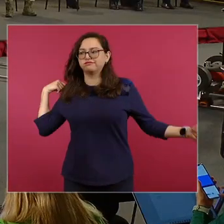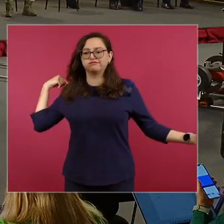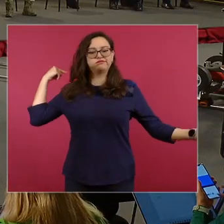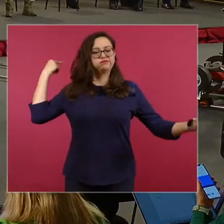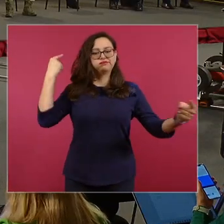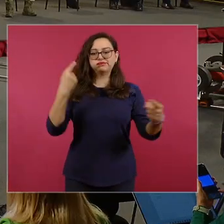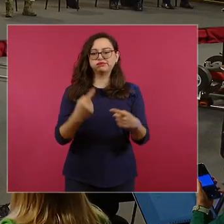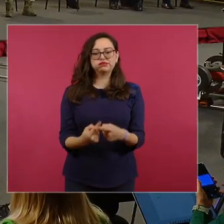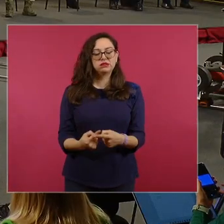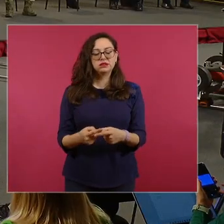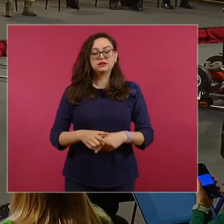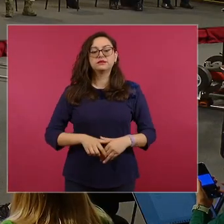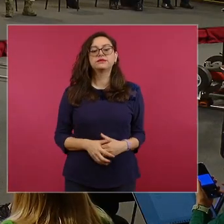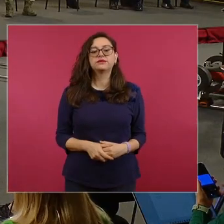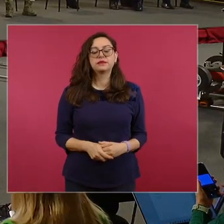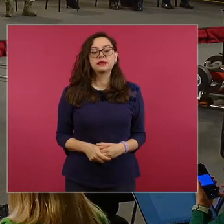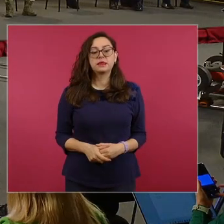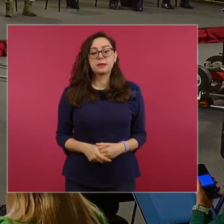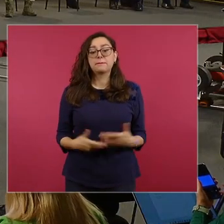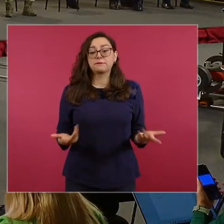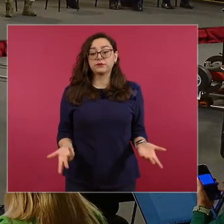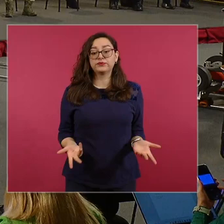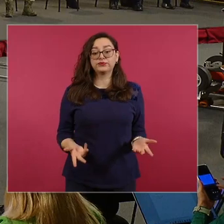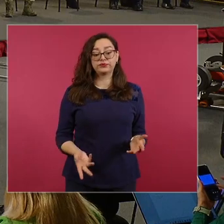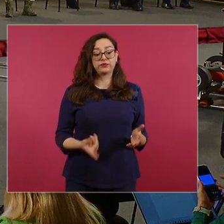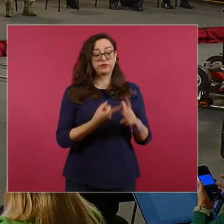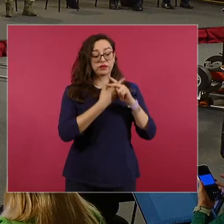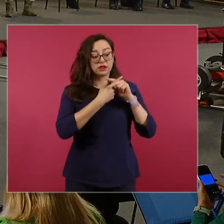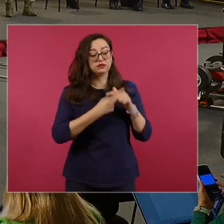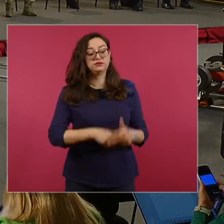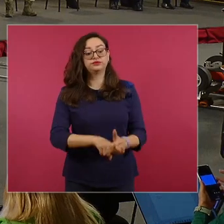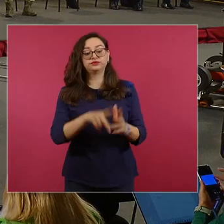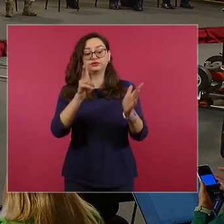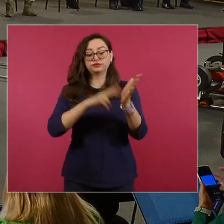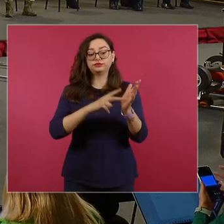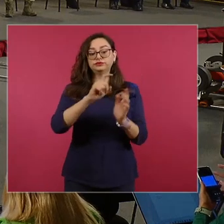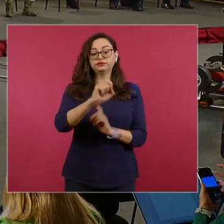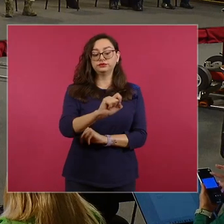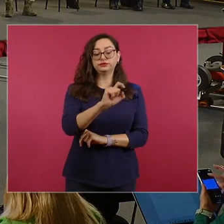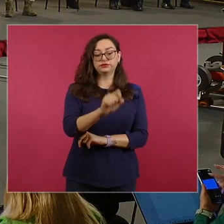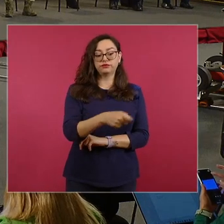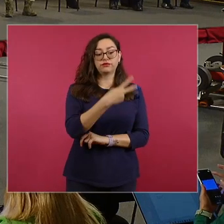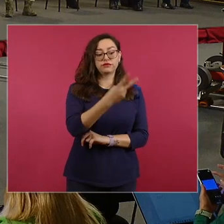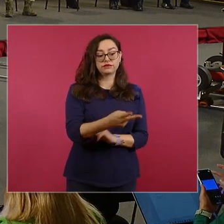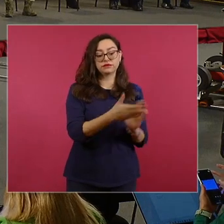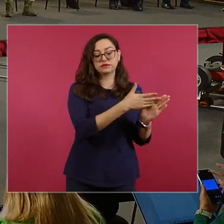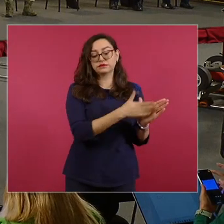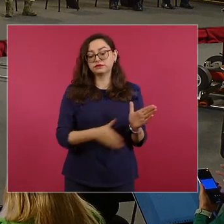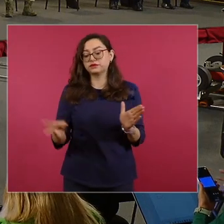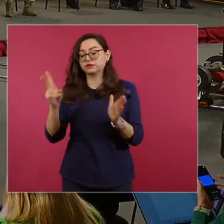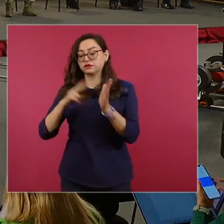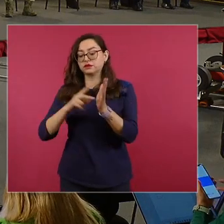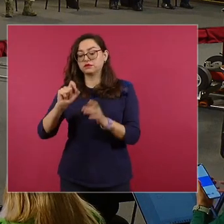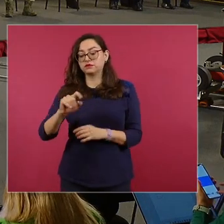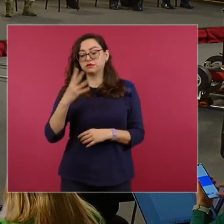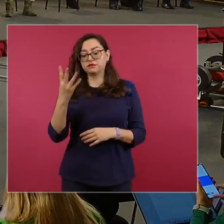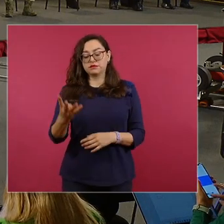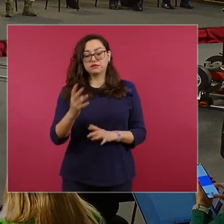La próxima, por favor. En el periodo 2022 a 2024 se habrán invertido